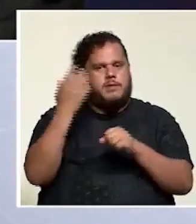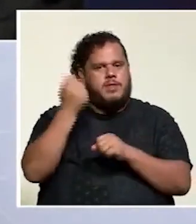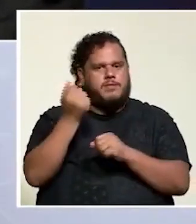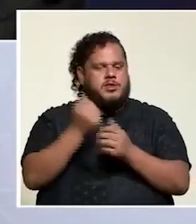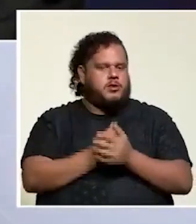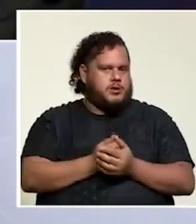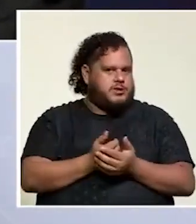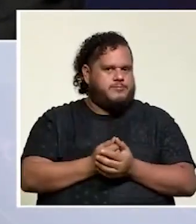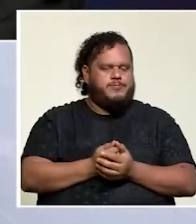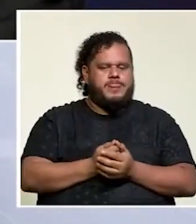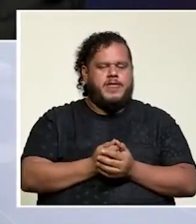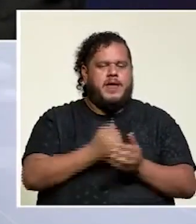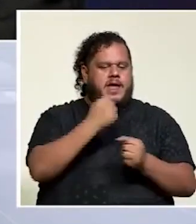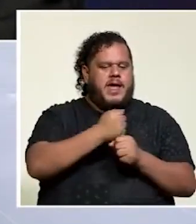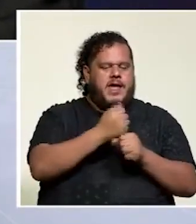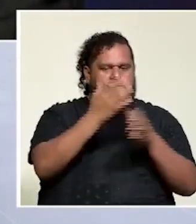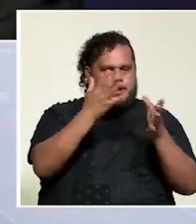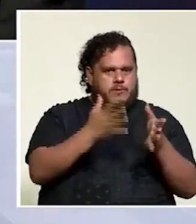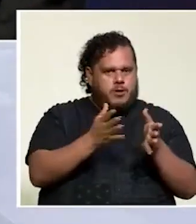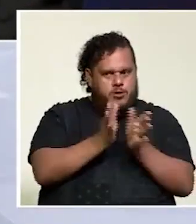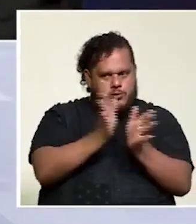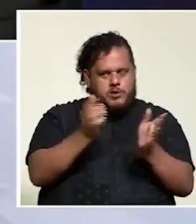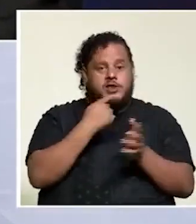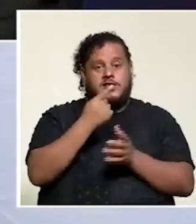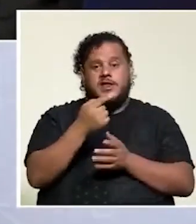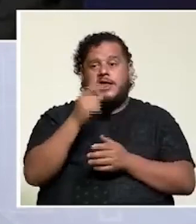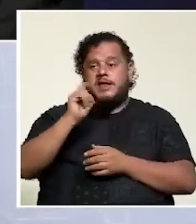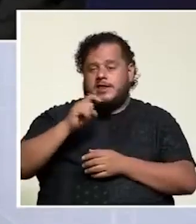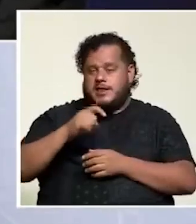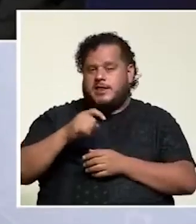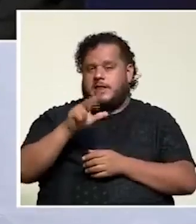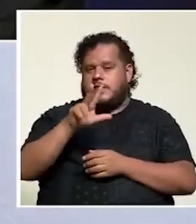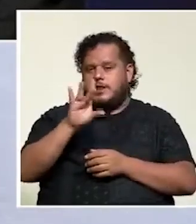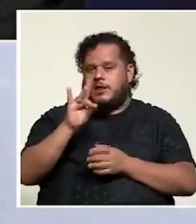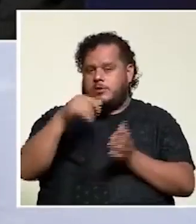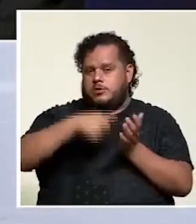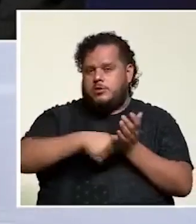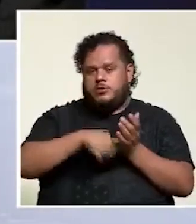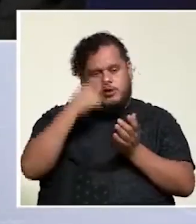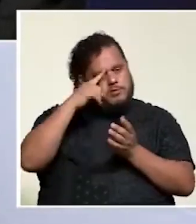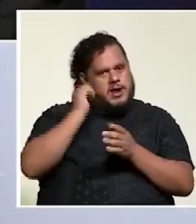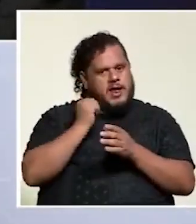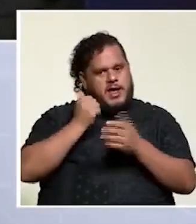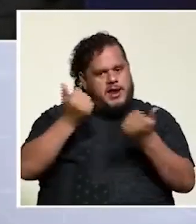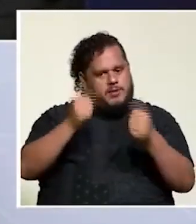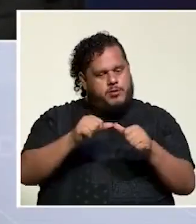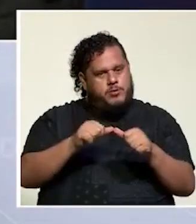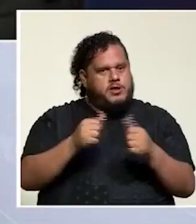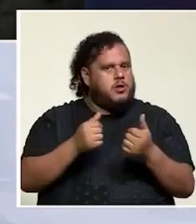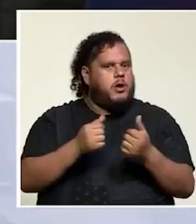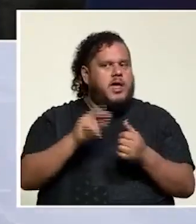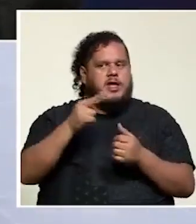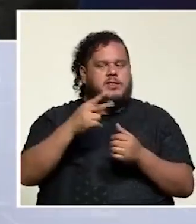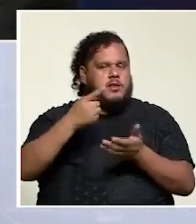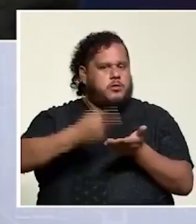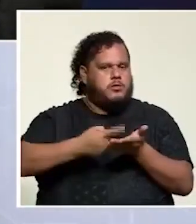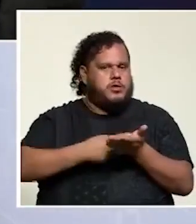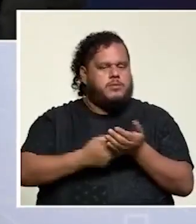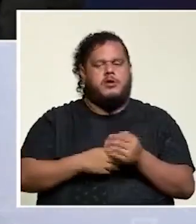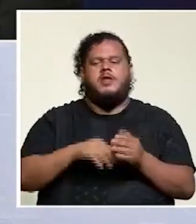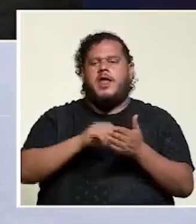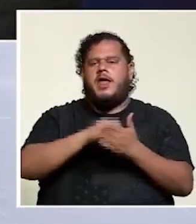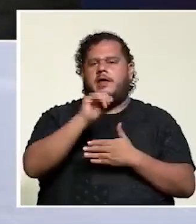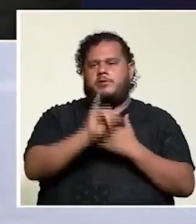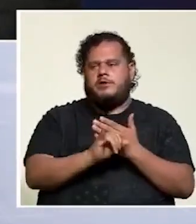público. Los magistrados dijeron hoy que van a requerirse 38 votos para la aprobación definitiva, es decir, para la aprobación en segundo debate. Así es. ¿El